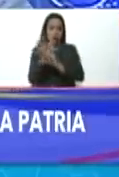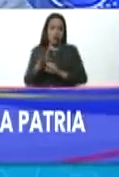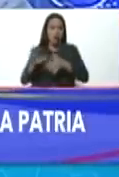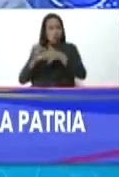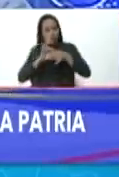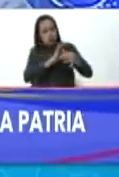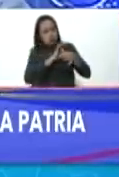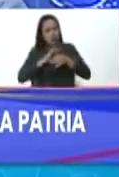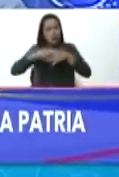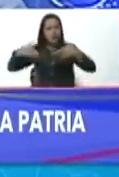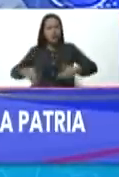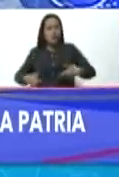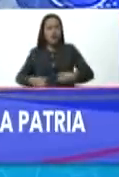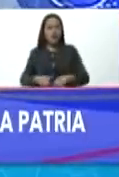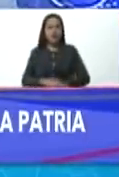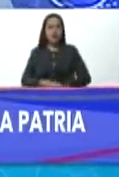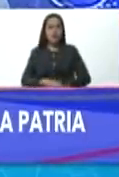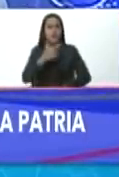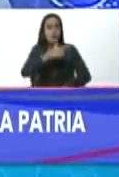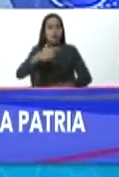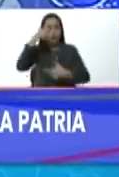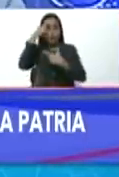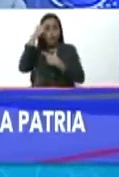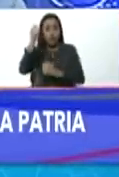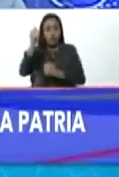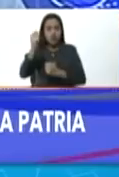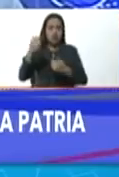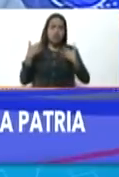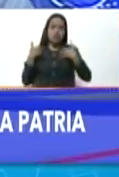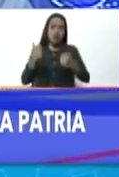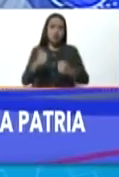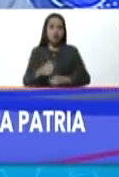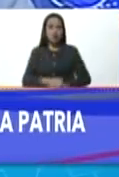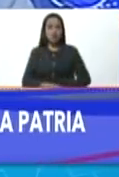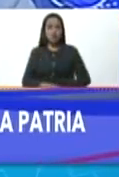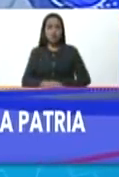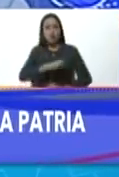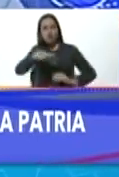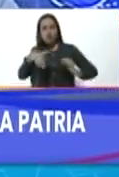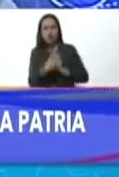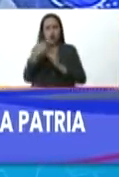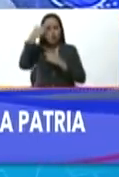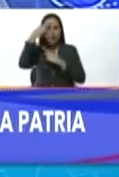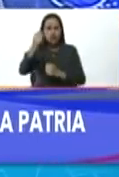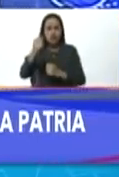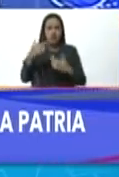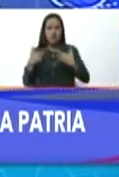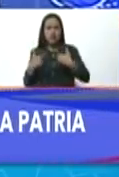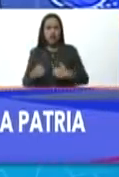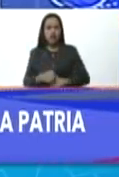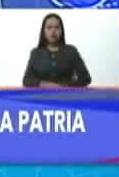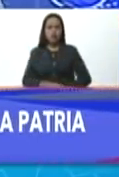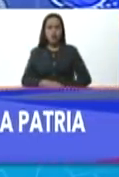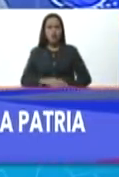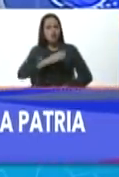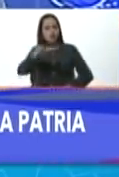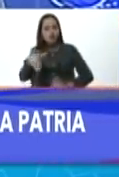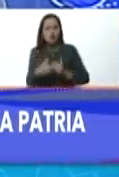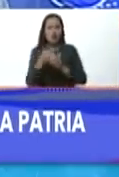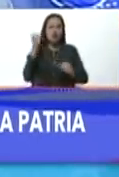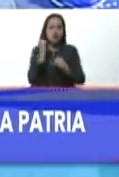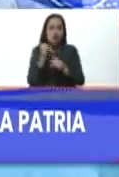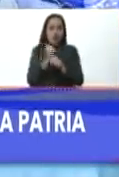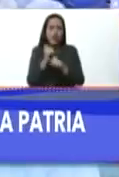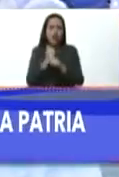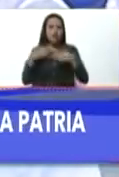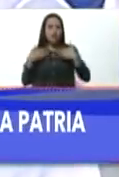todos los profesionales de la salud, todos los profesionales de la salud, todos los trabajadores y trabajadoras